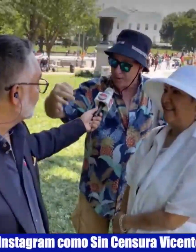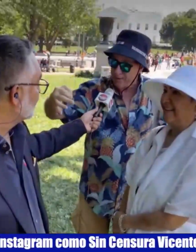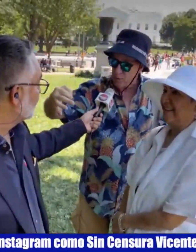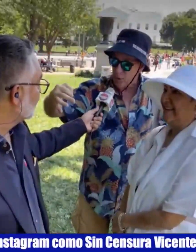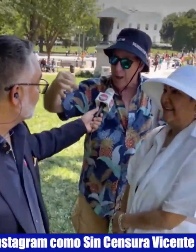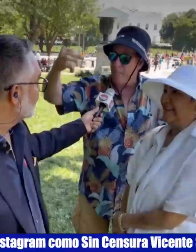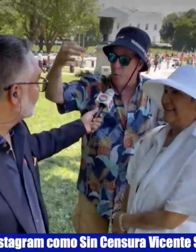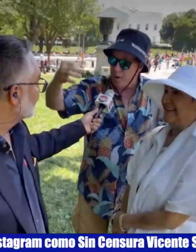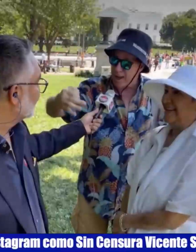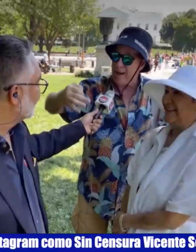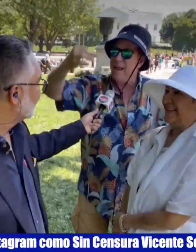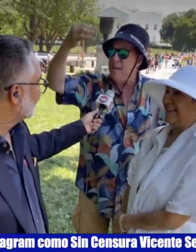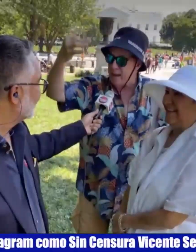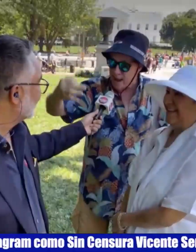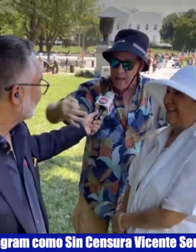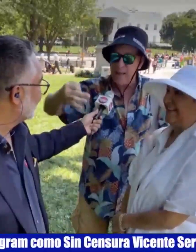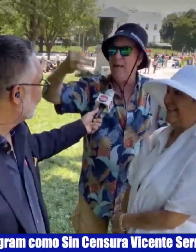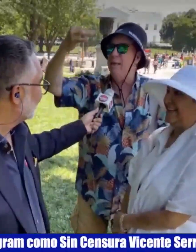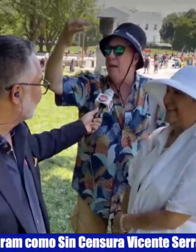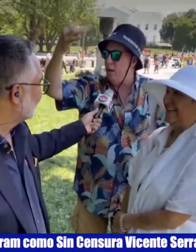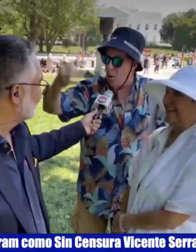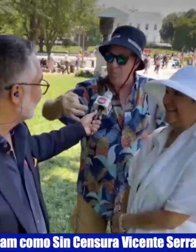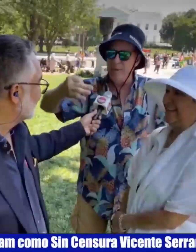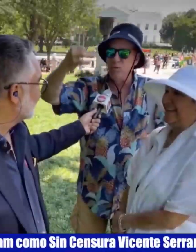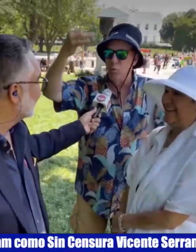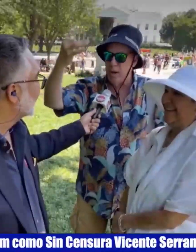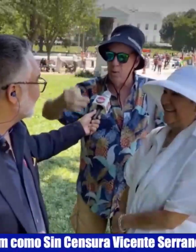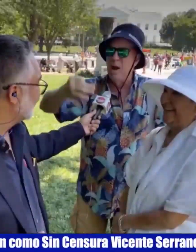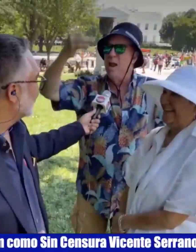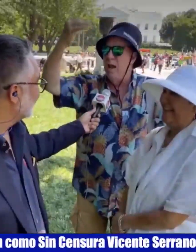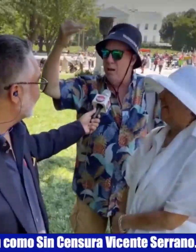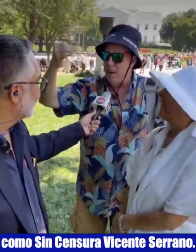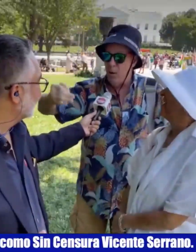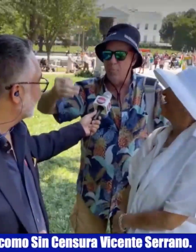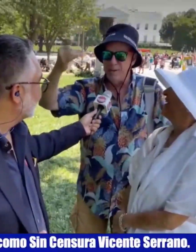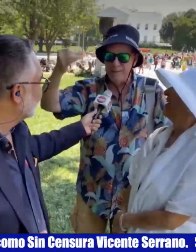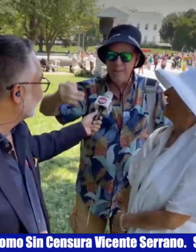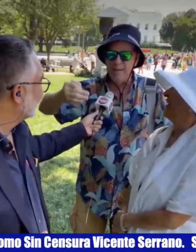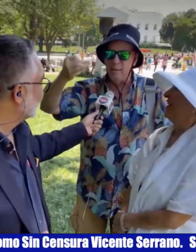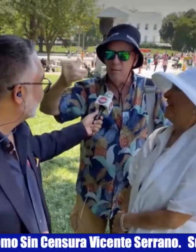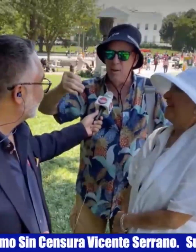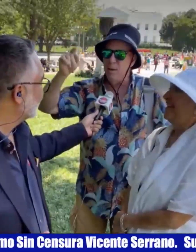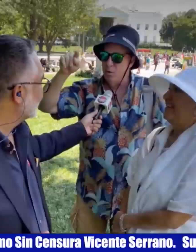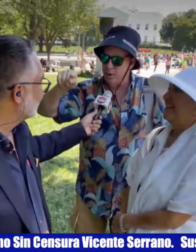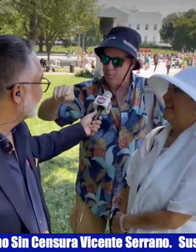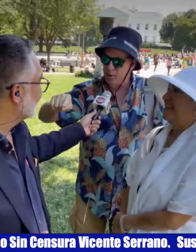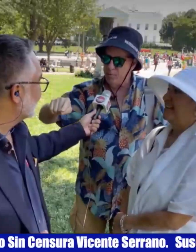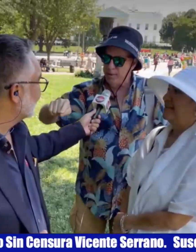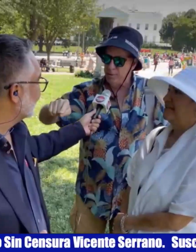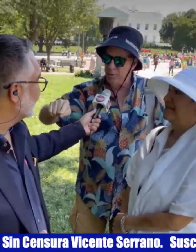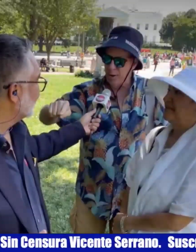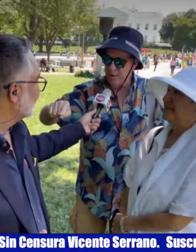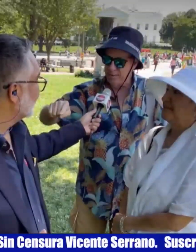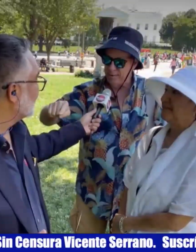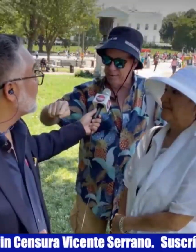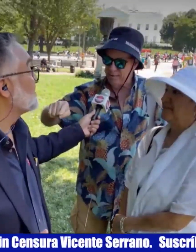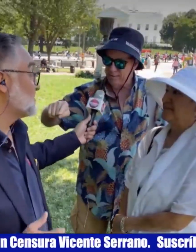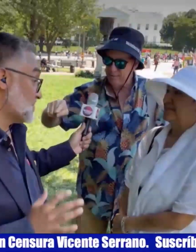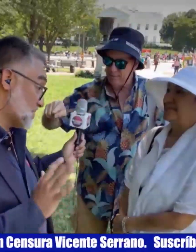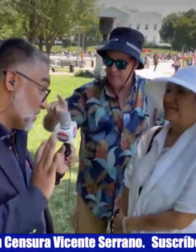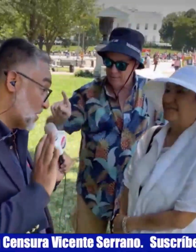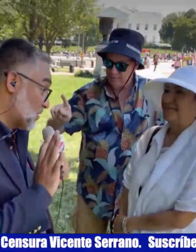es profeso a apoyar la llegada de López Obrador, el mejor presidente de México después de Benito